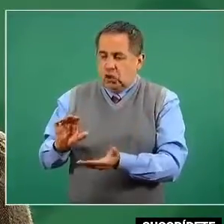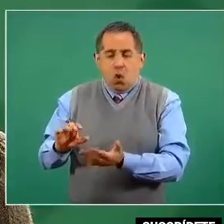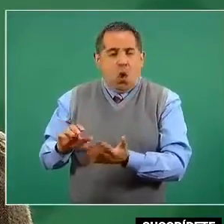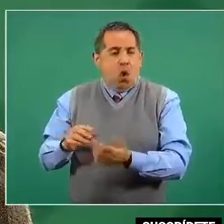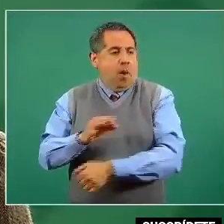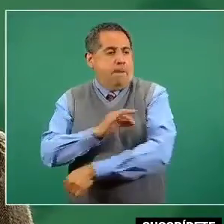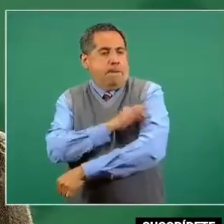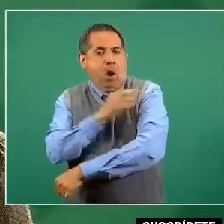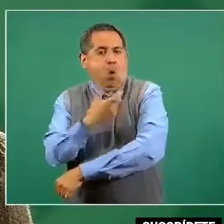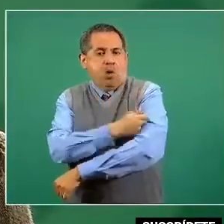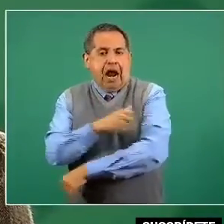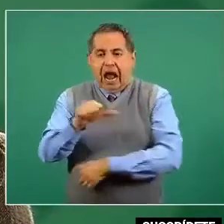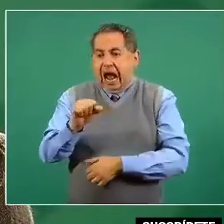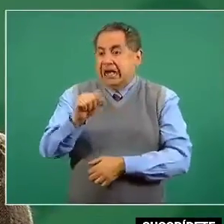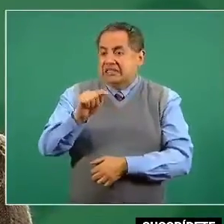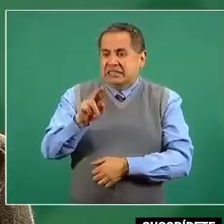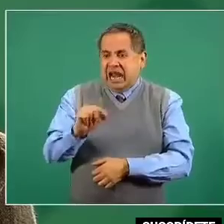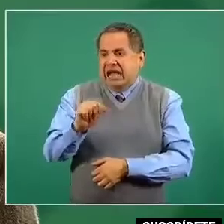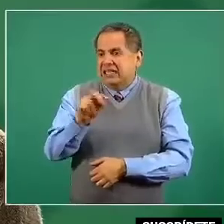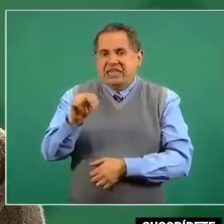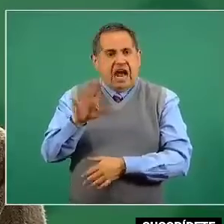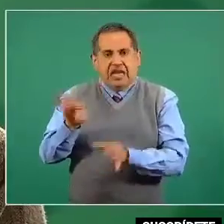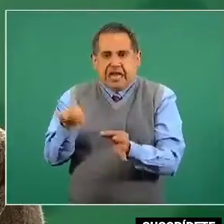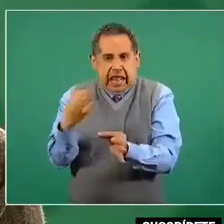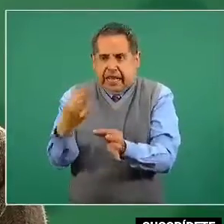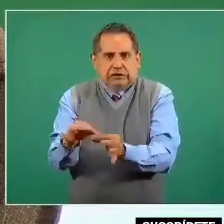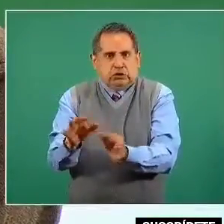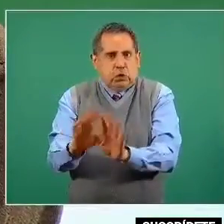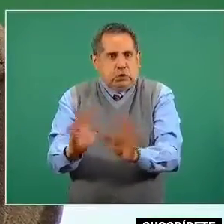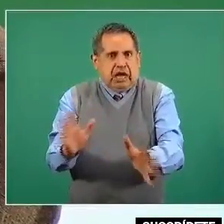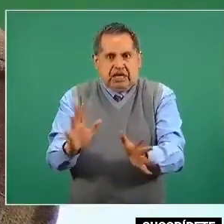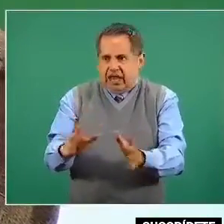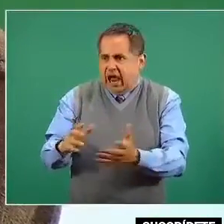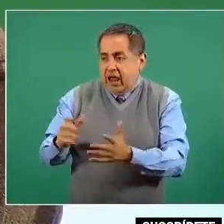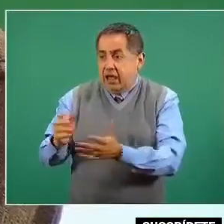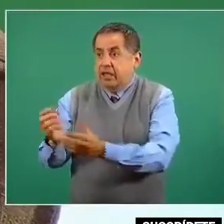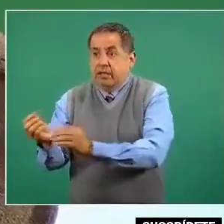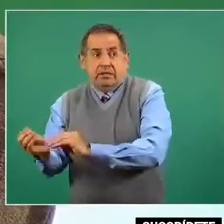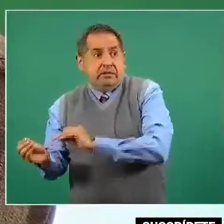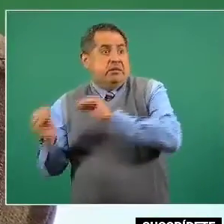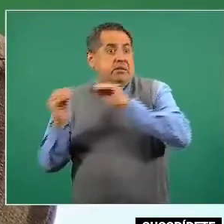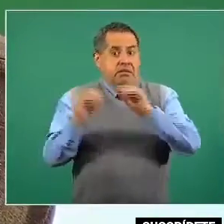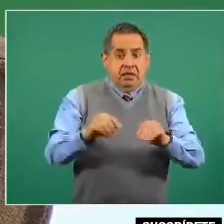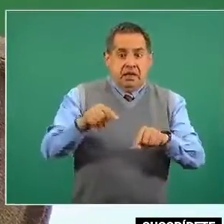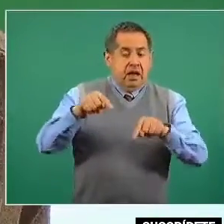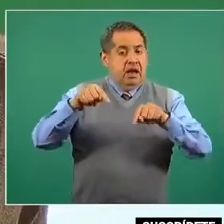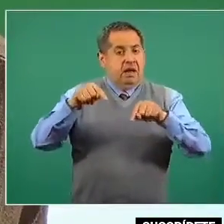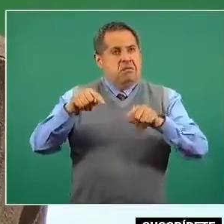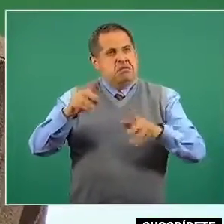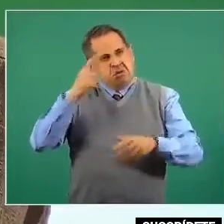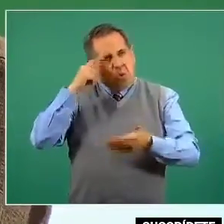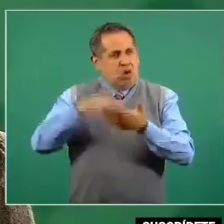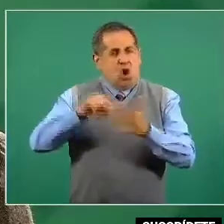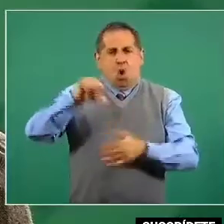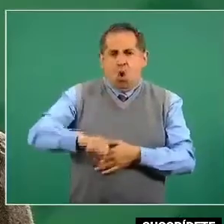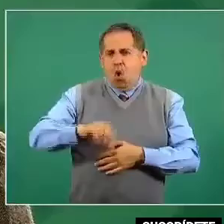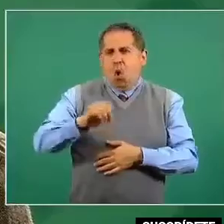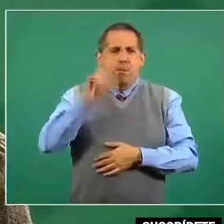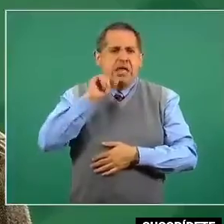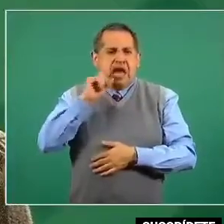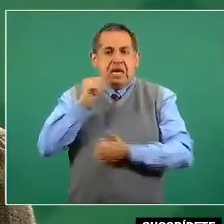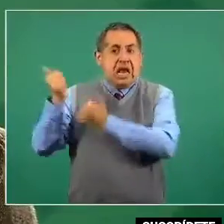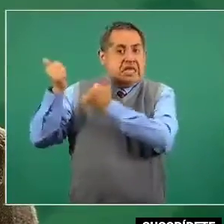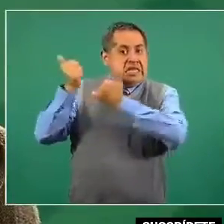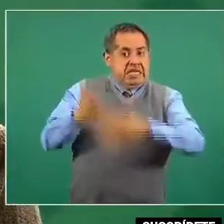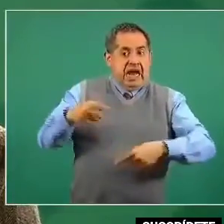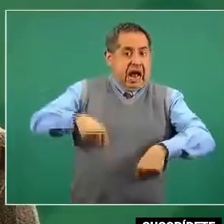de AstraZeneca Oxford, mismo que ha sido enviado y estará por llegar seguramente hoy o mañana aquí